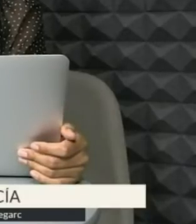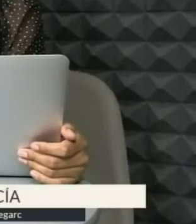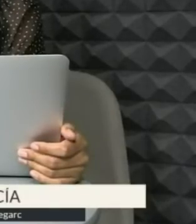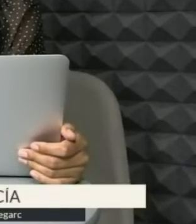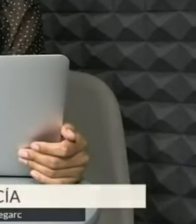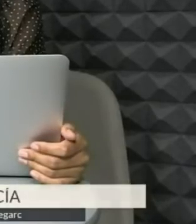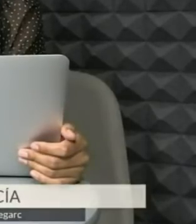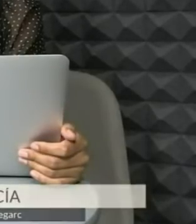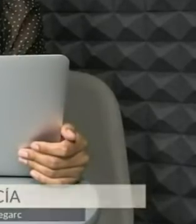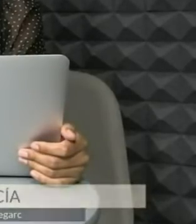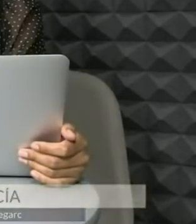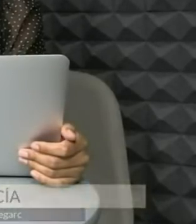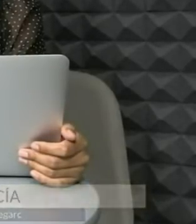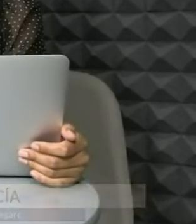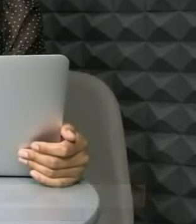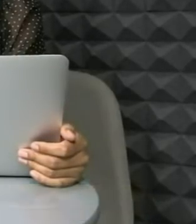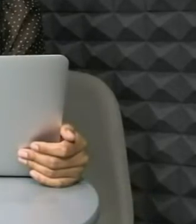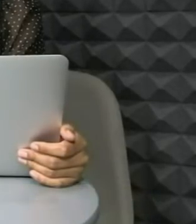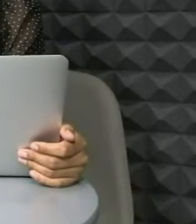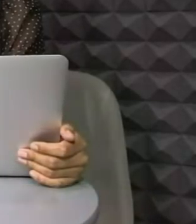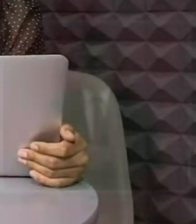que señaló el presidente ese día.